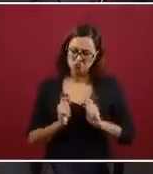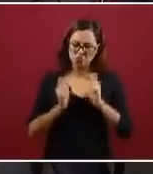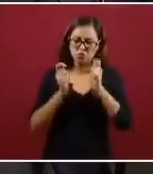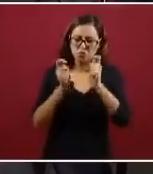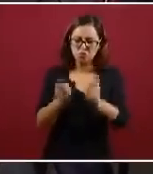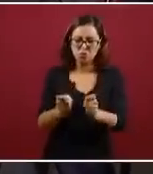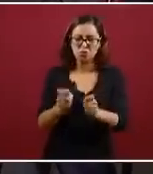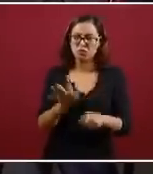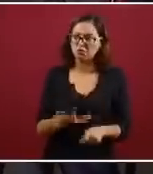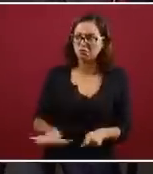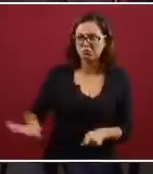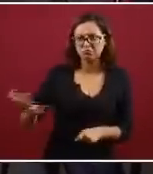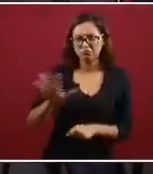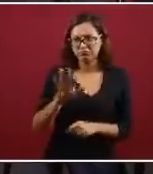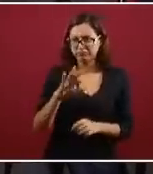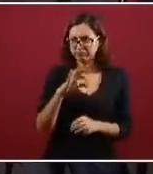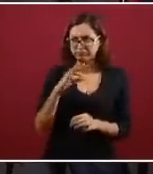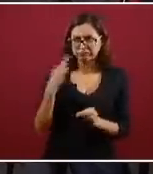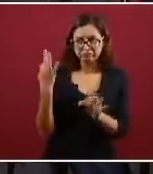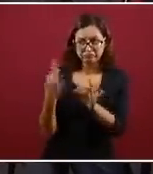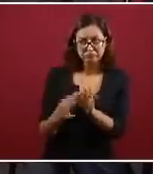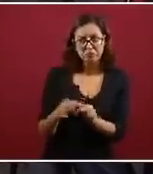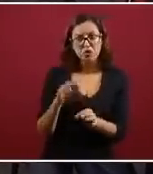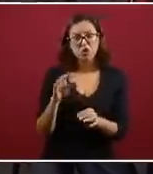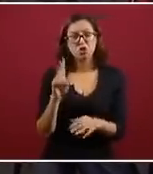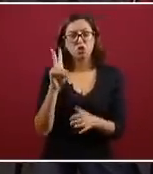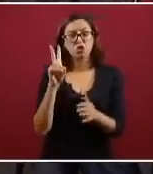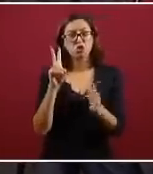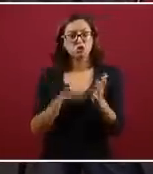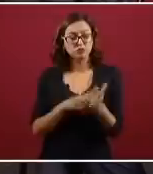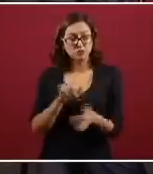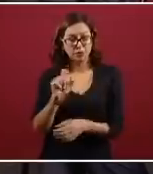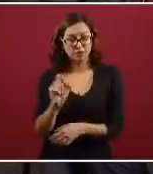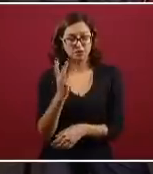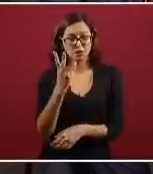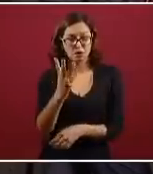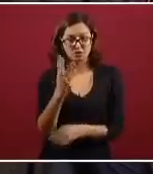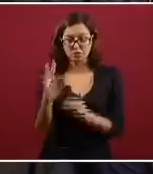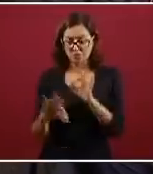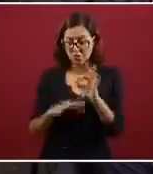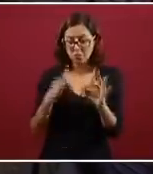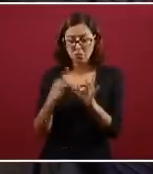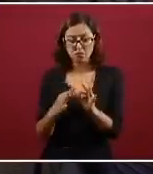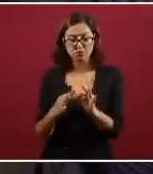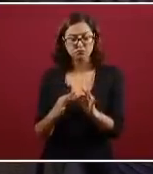final de el 2024,